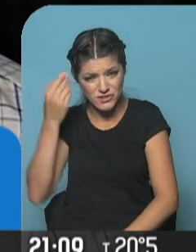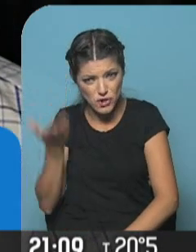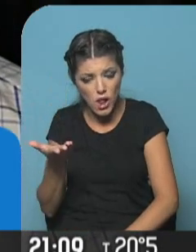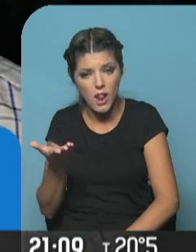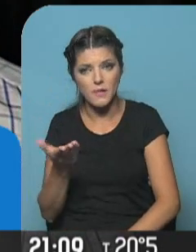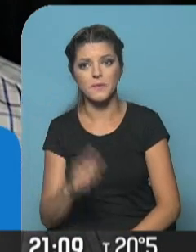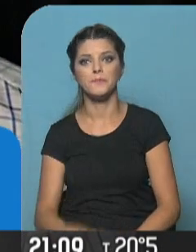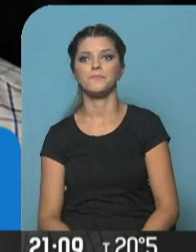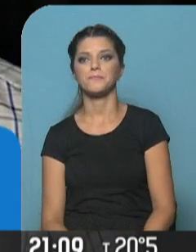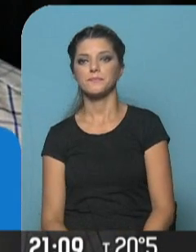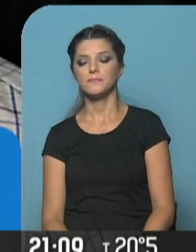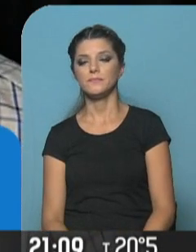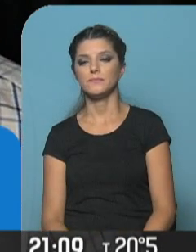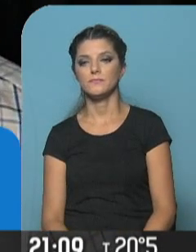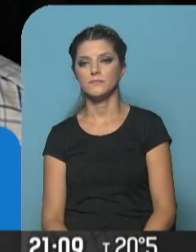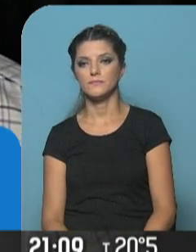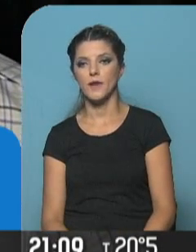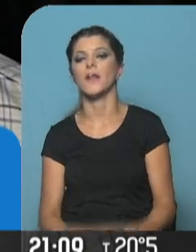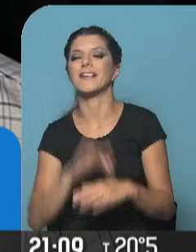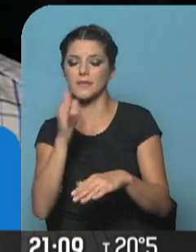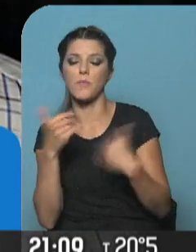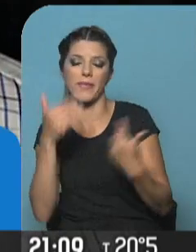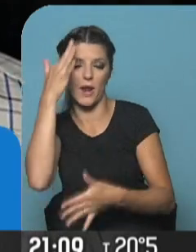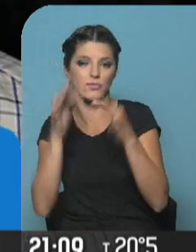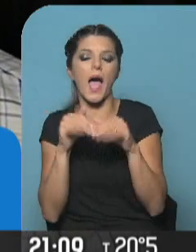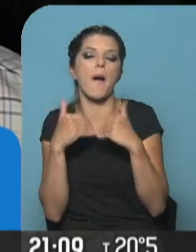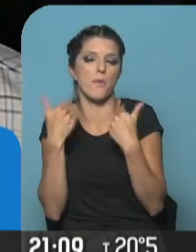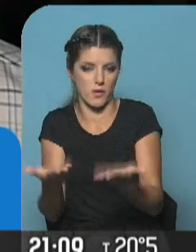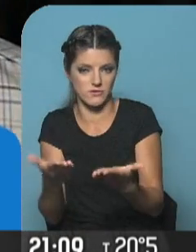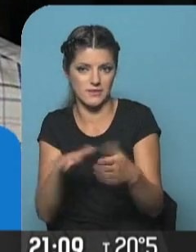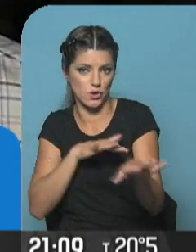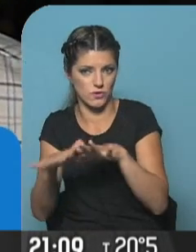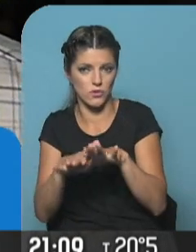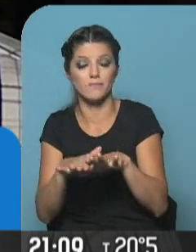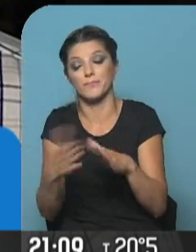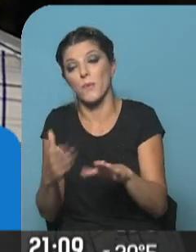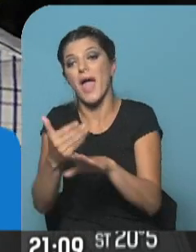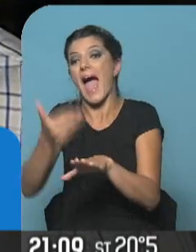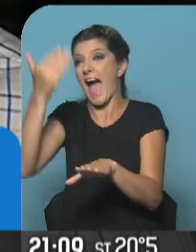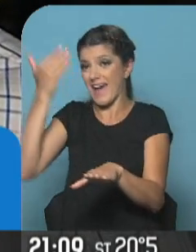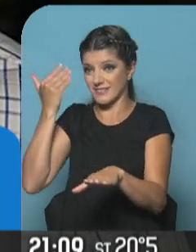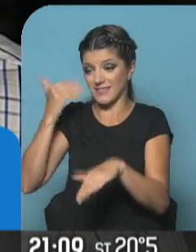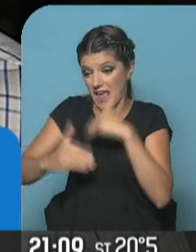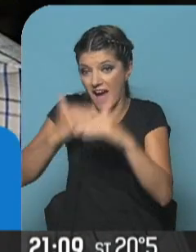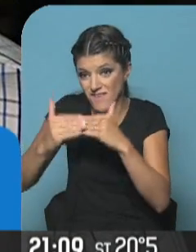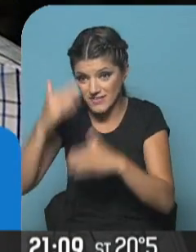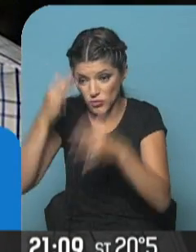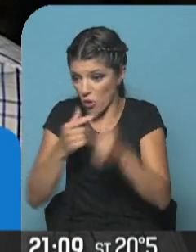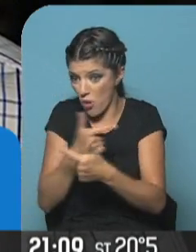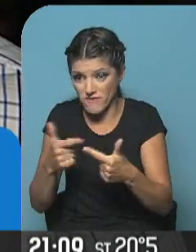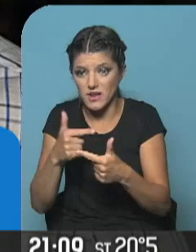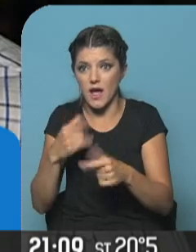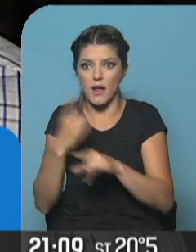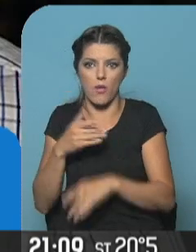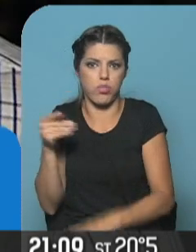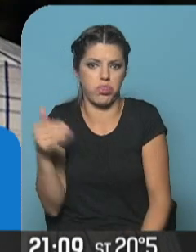cosa no quita la otra. Efectivamente puede haber oportunismo judicial, seguramente lo hay, porque antes estas cosas, estos avances no pasaban.